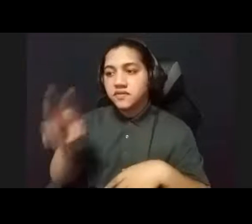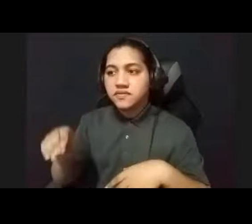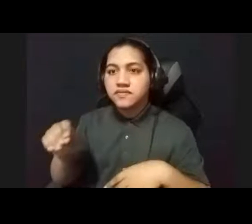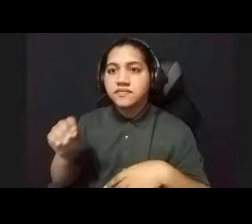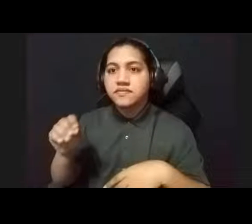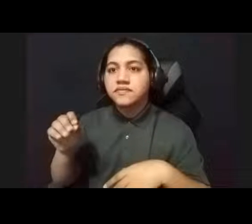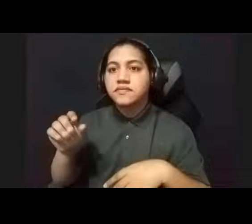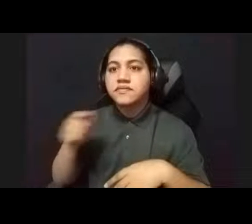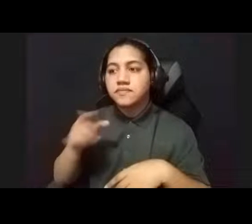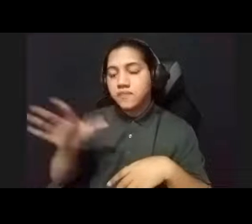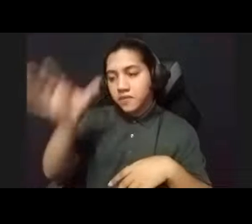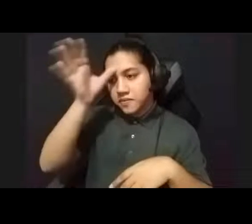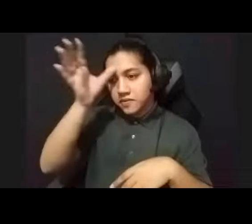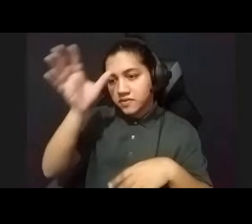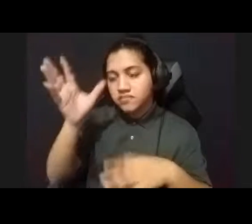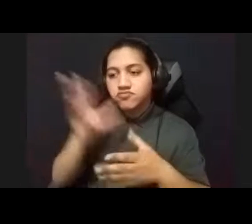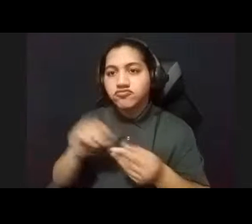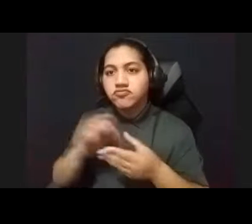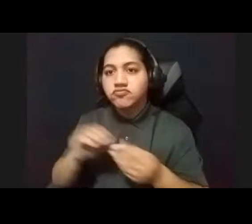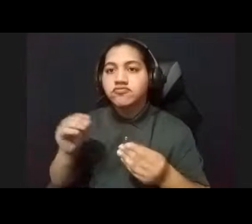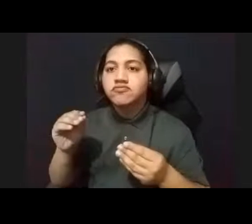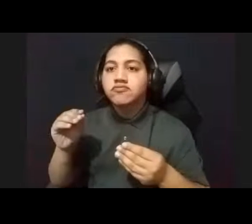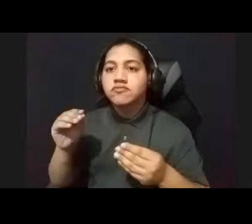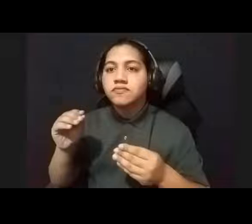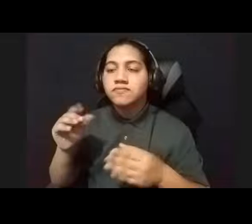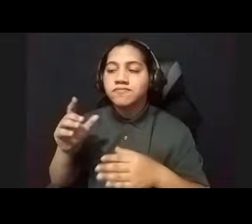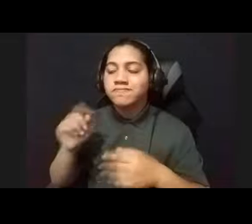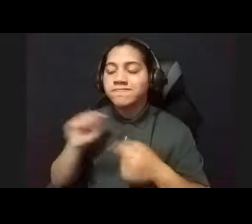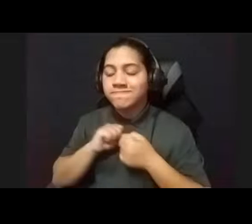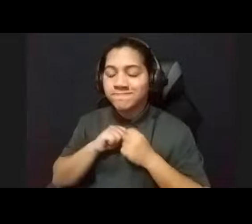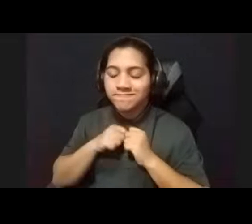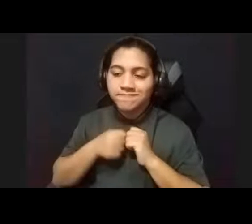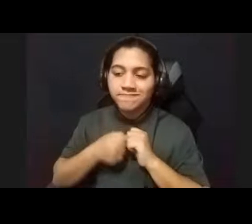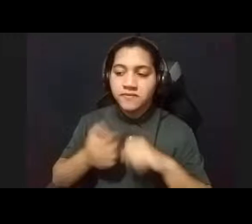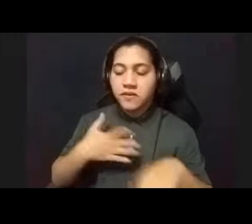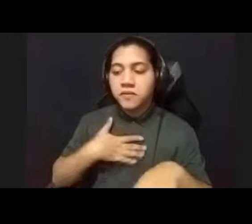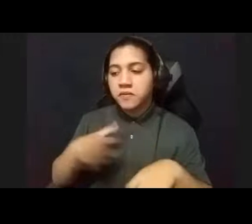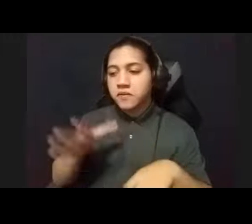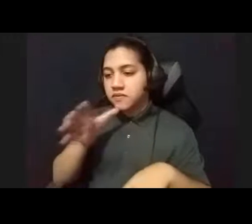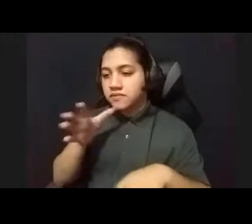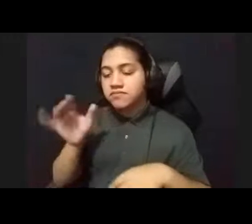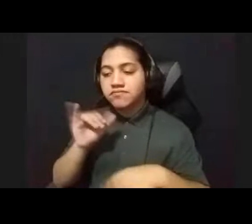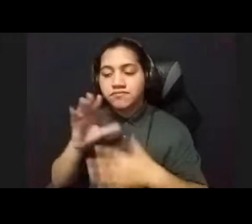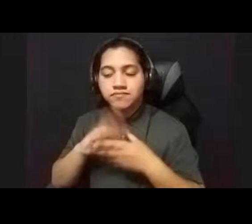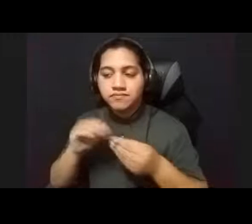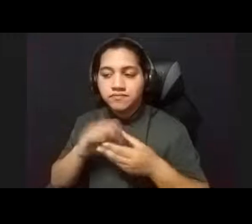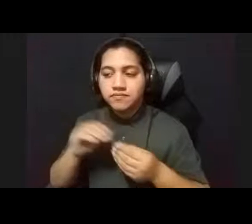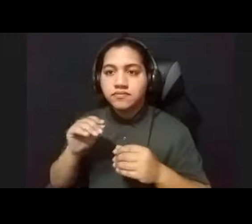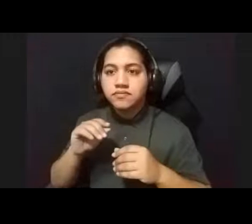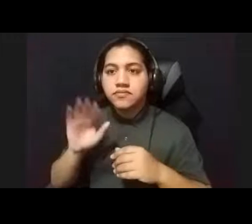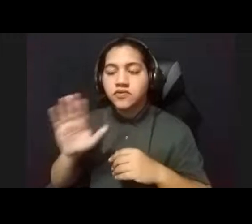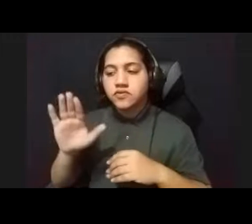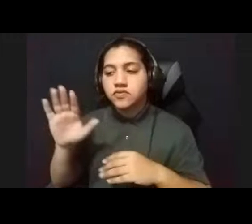muchas anécdotas, muchas de ellas muy dolorosas. Mi madre también nos contaba, pero sus cuentos